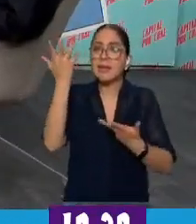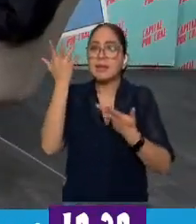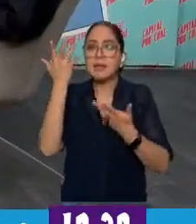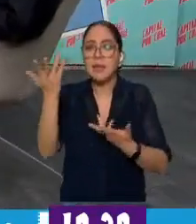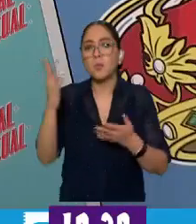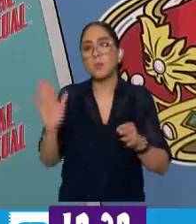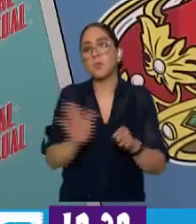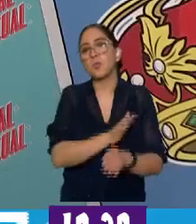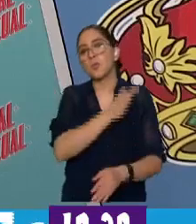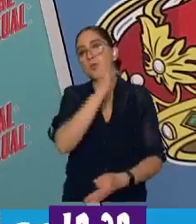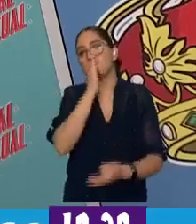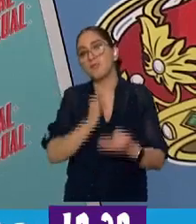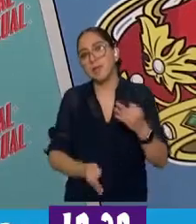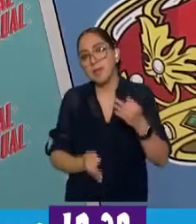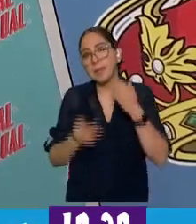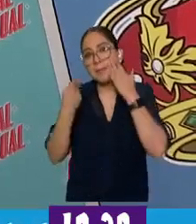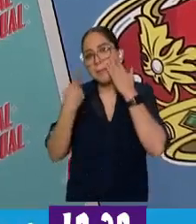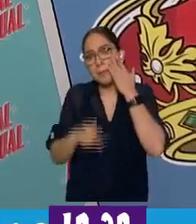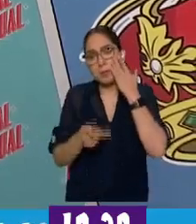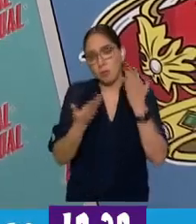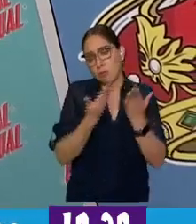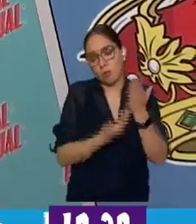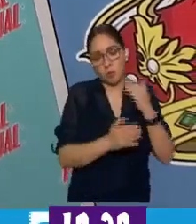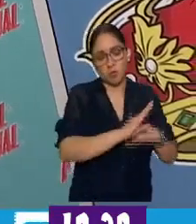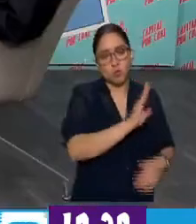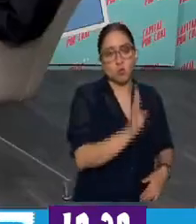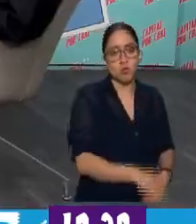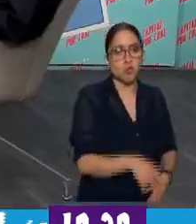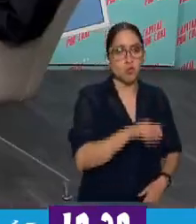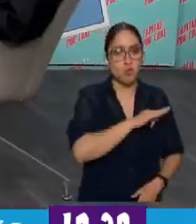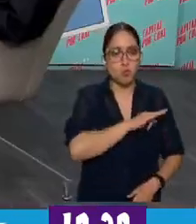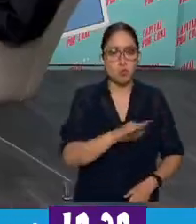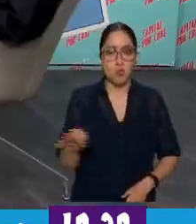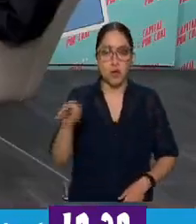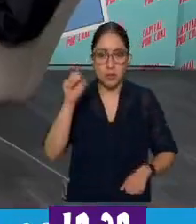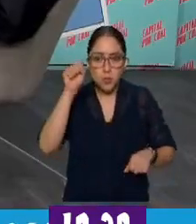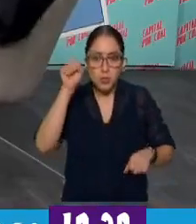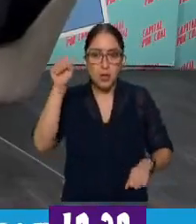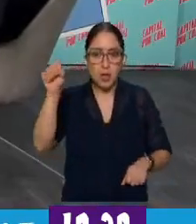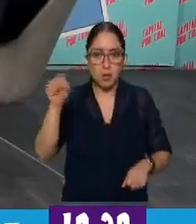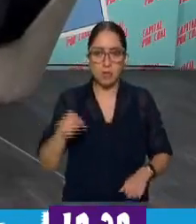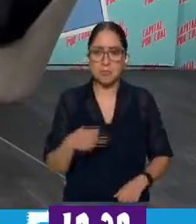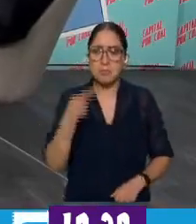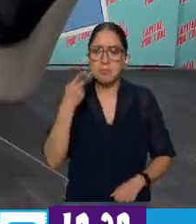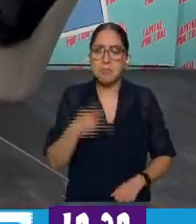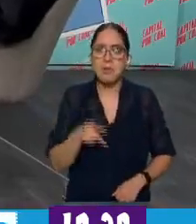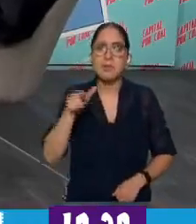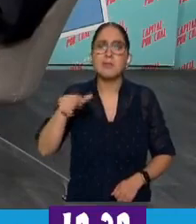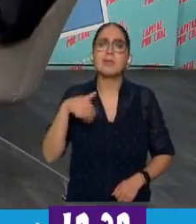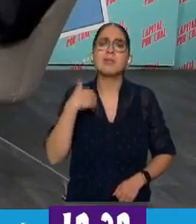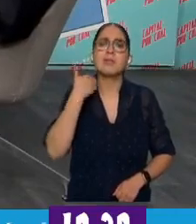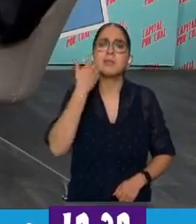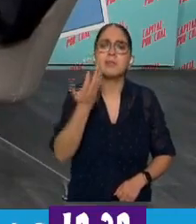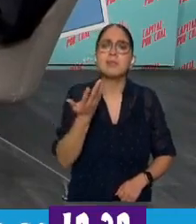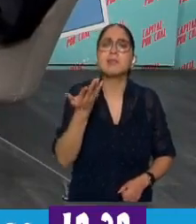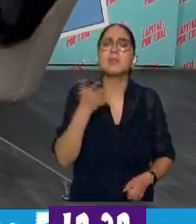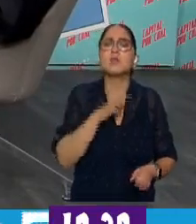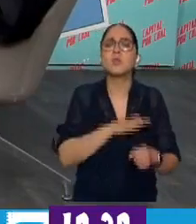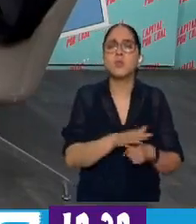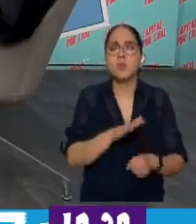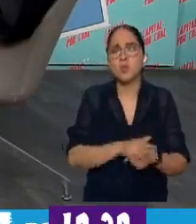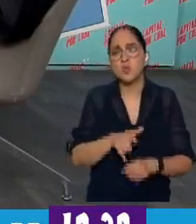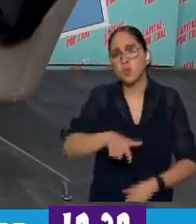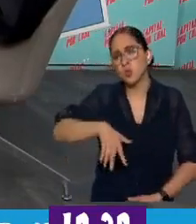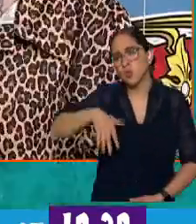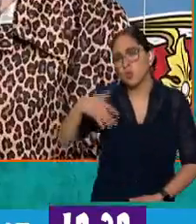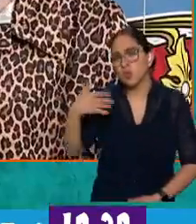le logró, ya hoyoxizo, ¿verdad? Pero se le logró. Sí, lleva años después. ¿Qué superpoder quería tener el máster? Aparte